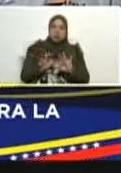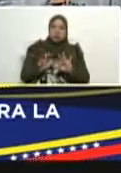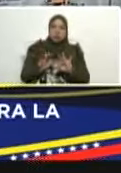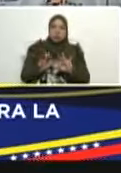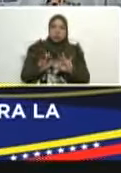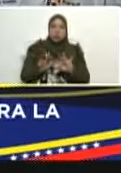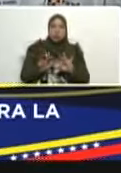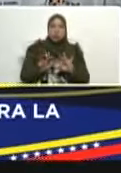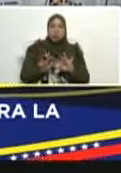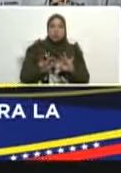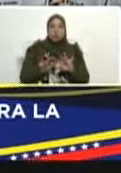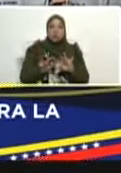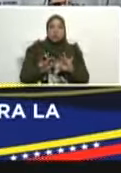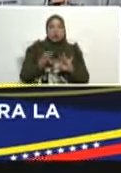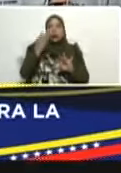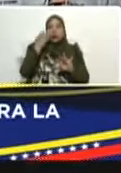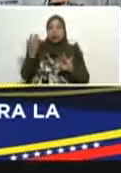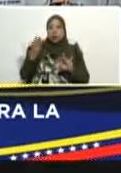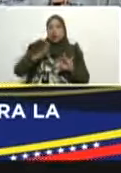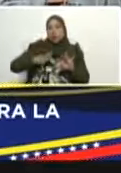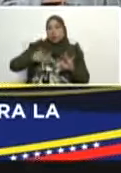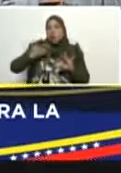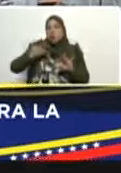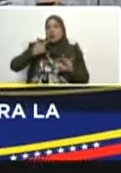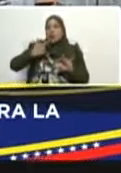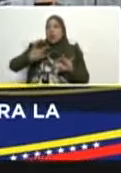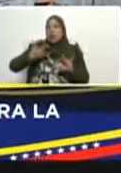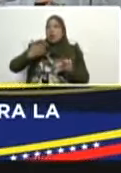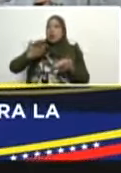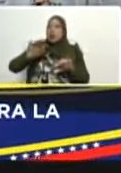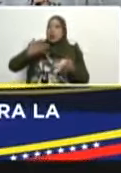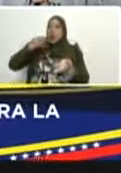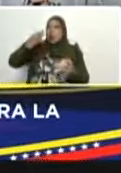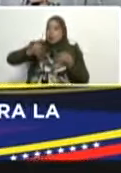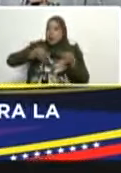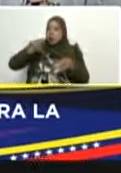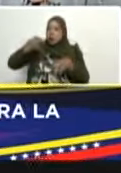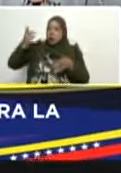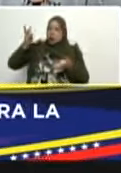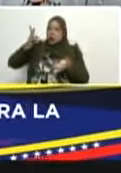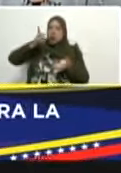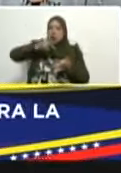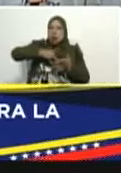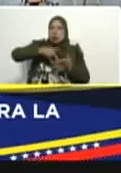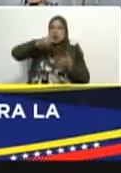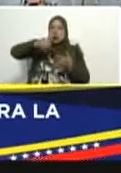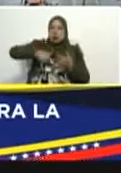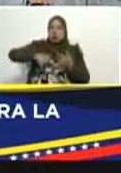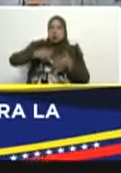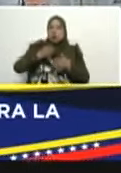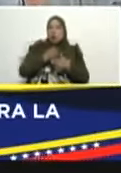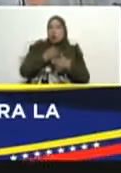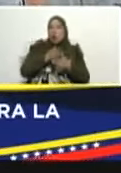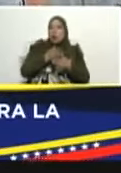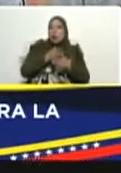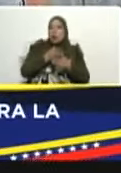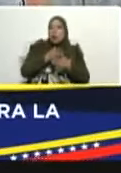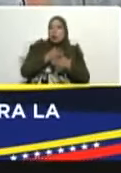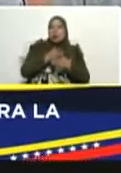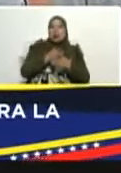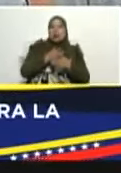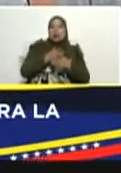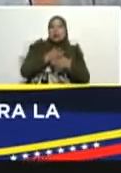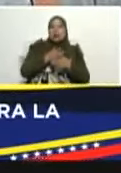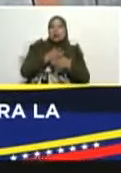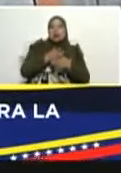niña Marleli le pudiera comentar cómo se siente ella estando desde acá, compartiendo desde estos espacios